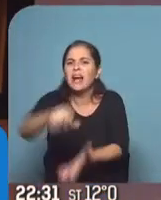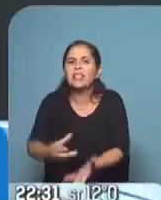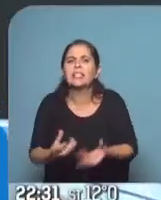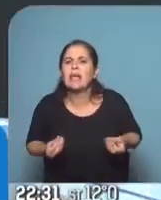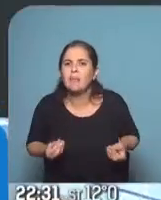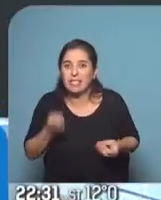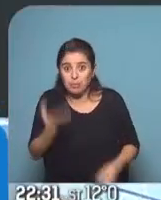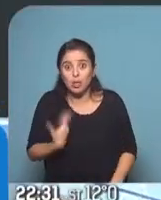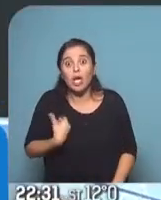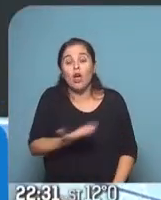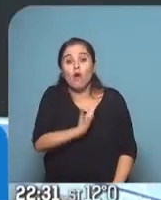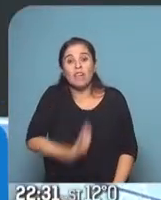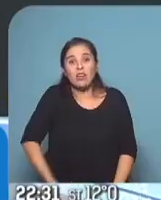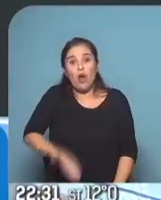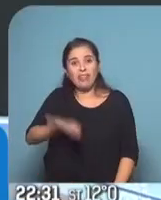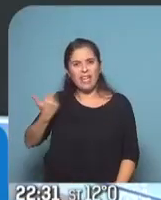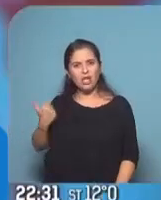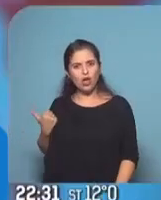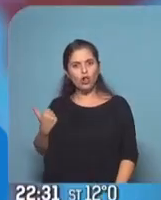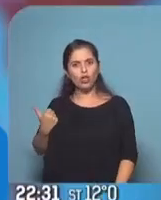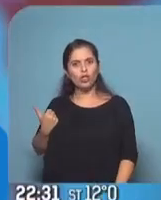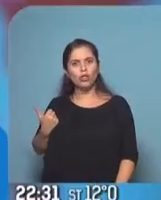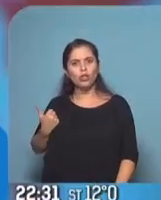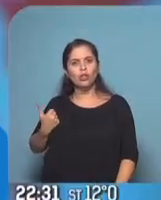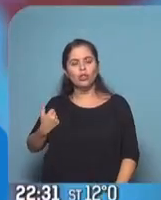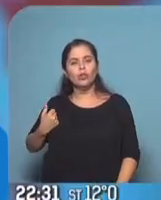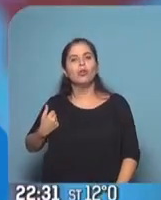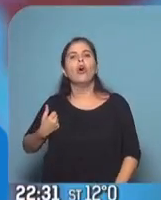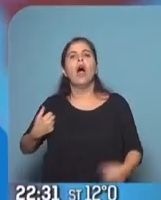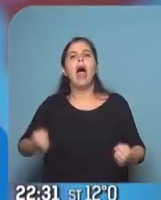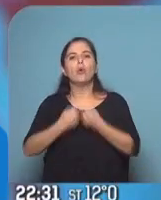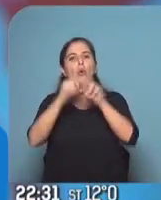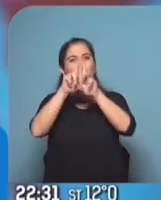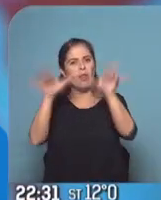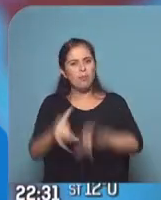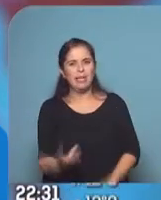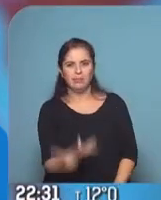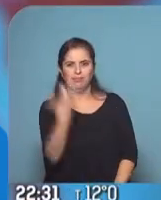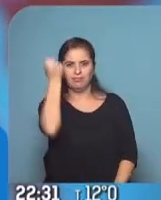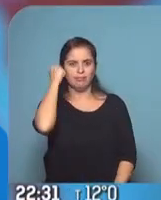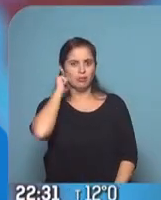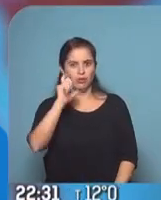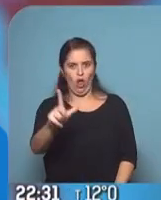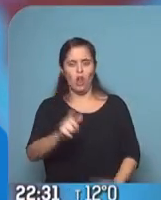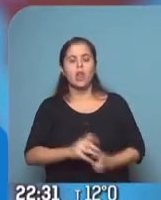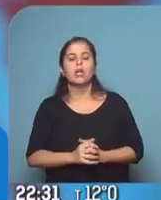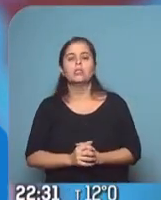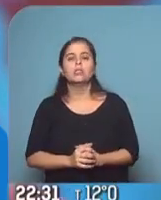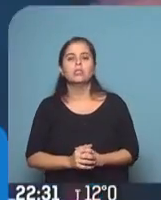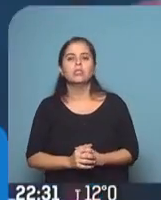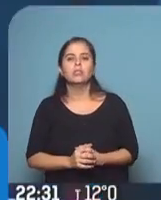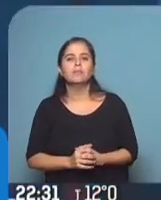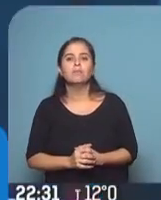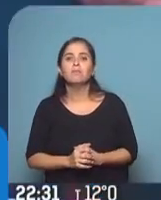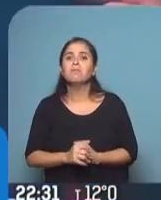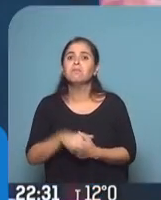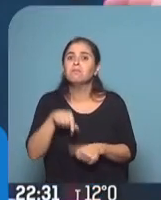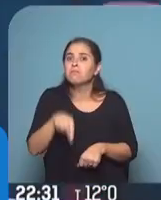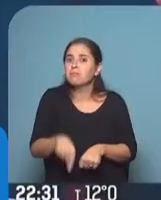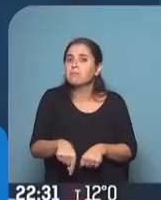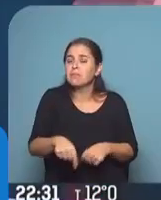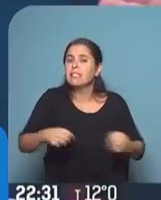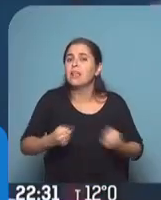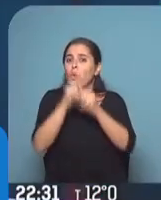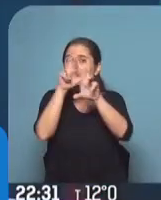había llegado con el acuerdo de paz como uno de sus ejes de campaña. Ese acuerdo de paz fue parcialmente desarmado